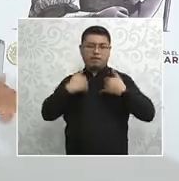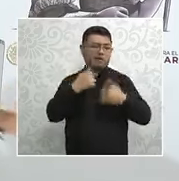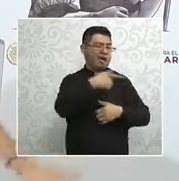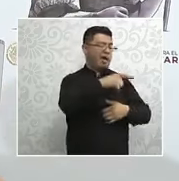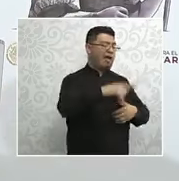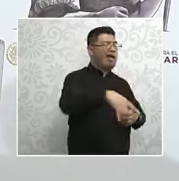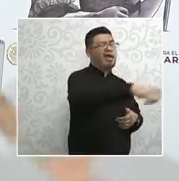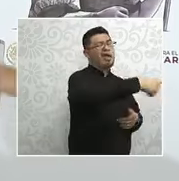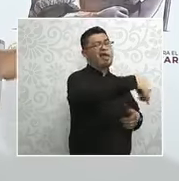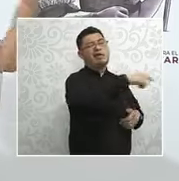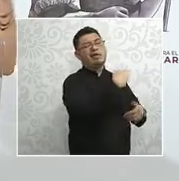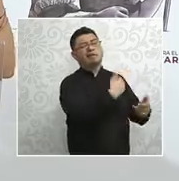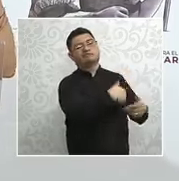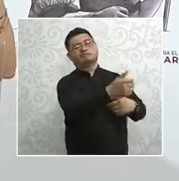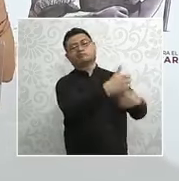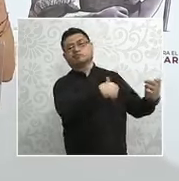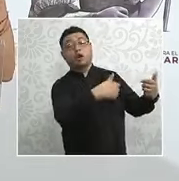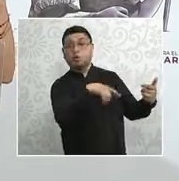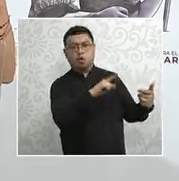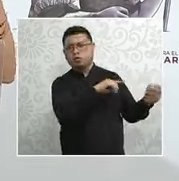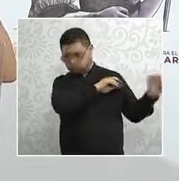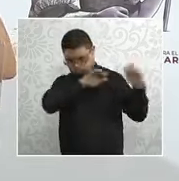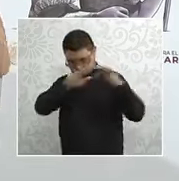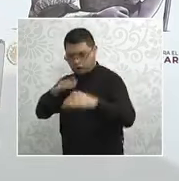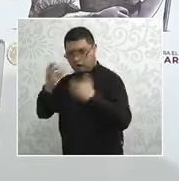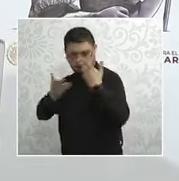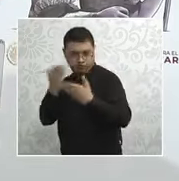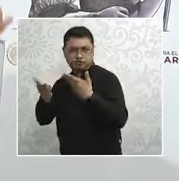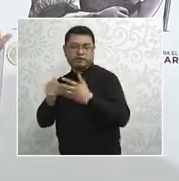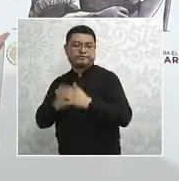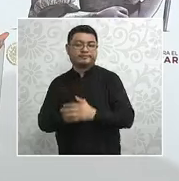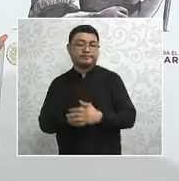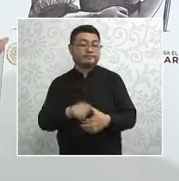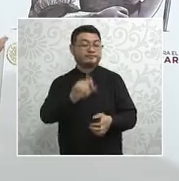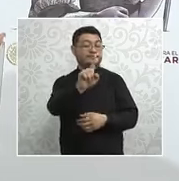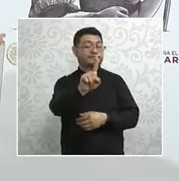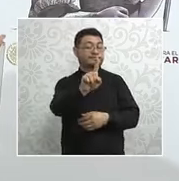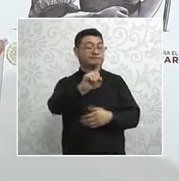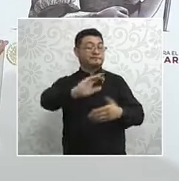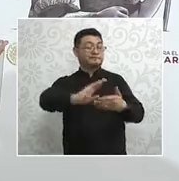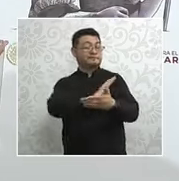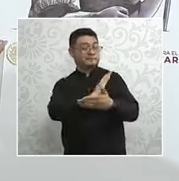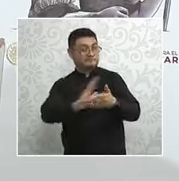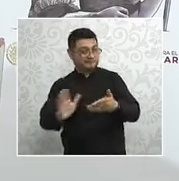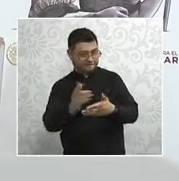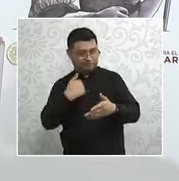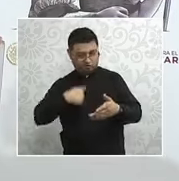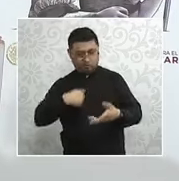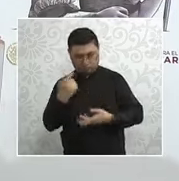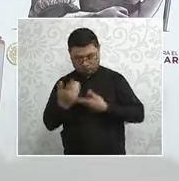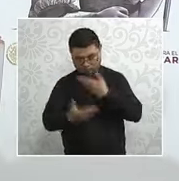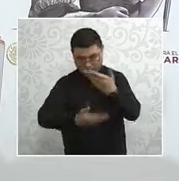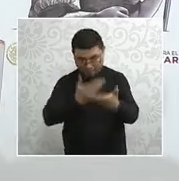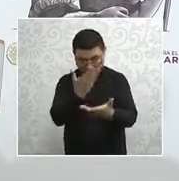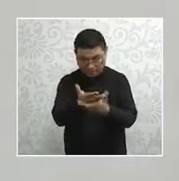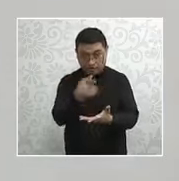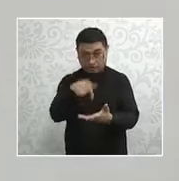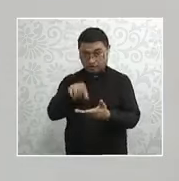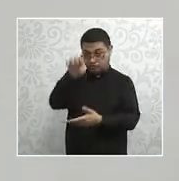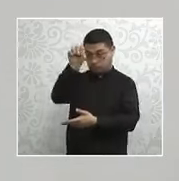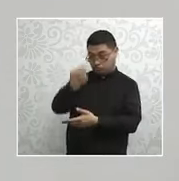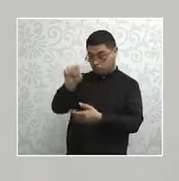Ese es principalmente el programa Pero además les platico qué vamos a hacer en el sureste y